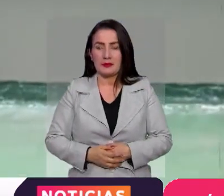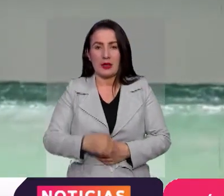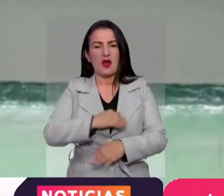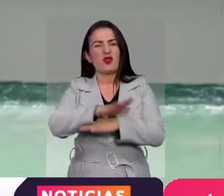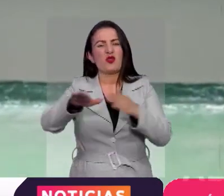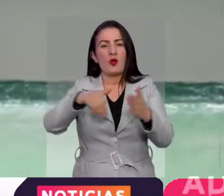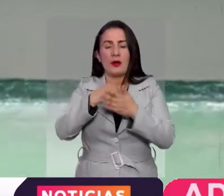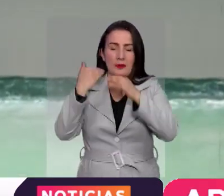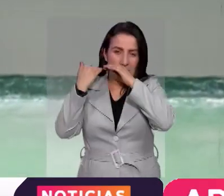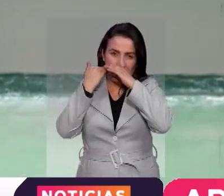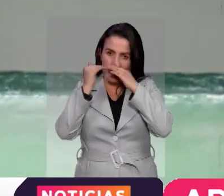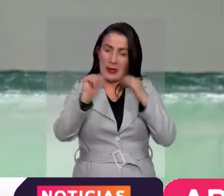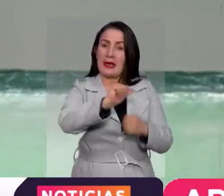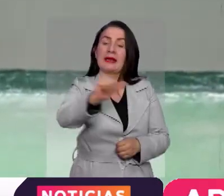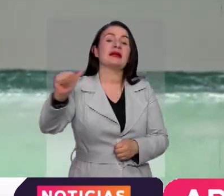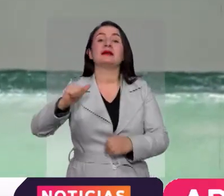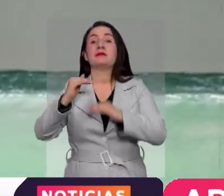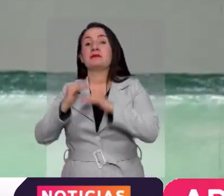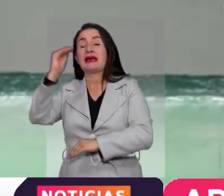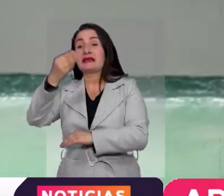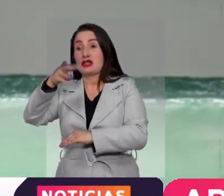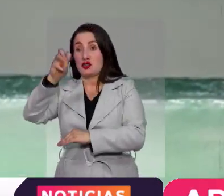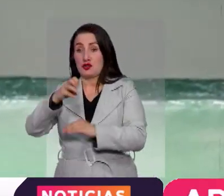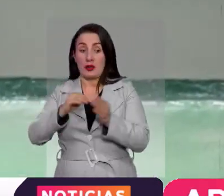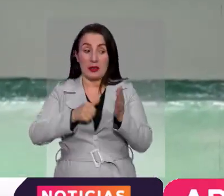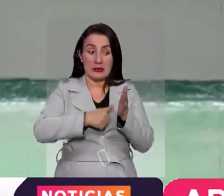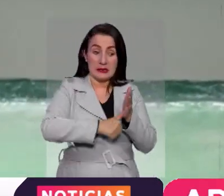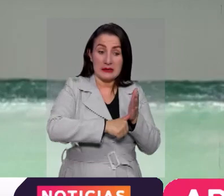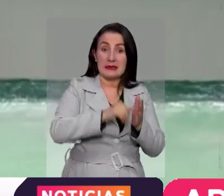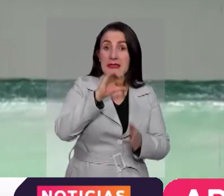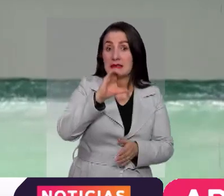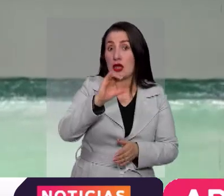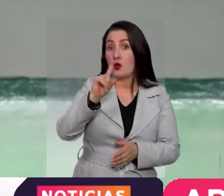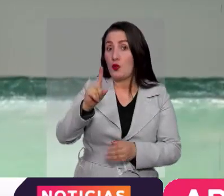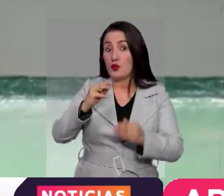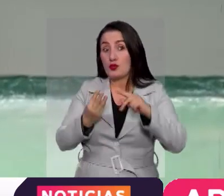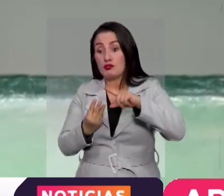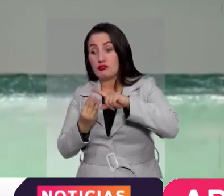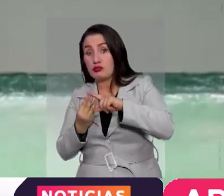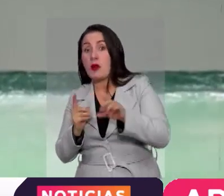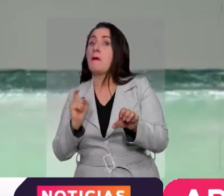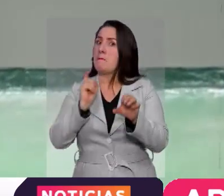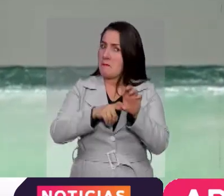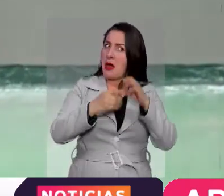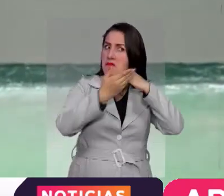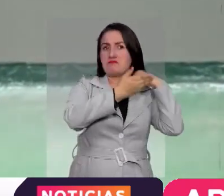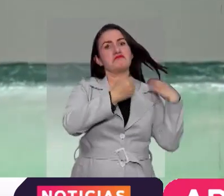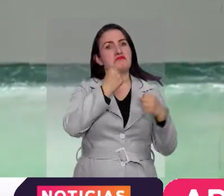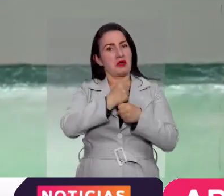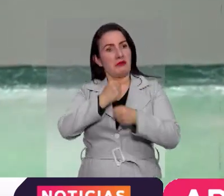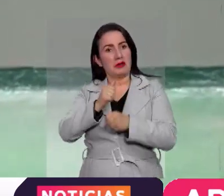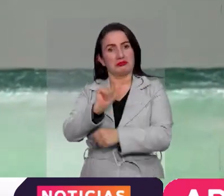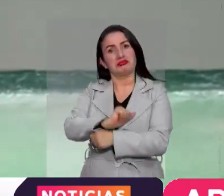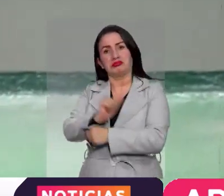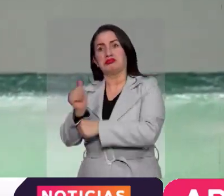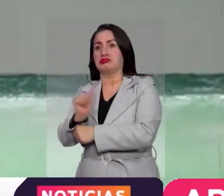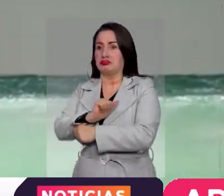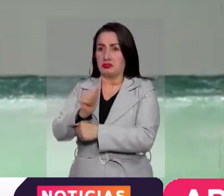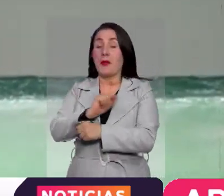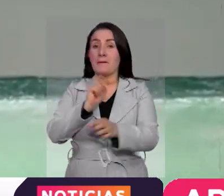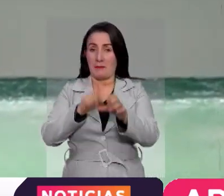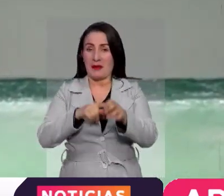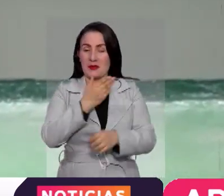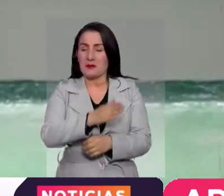Todas las mujeres mayores de 18 años que tengan licencia de conducción C1, que quieran recategorizarse y hacer parte del mundo de la conducción, para que se